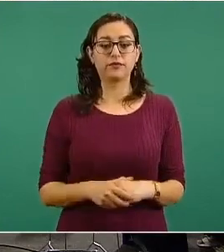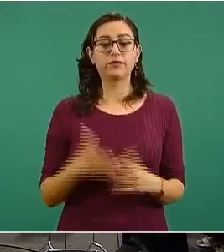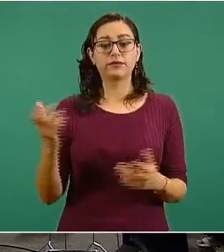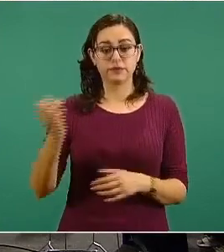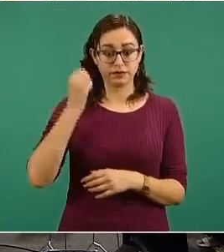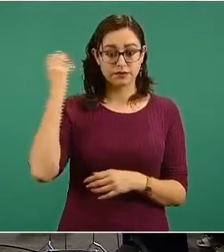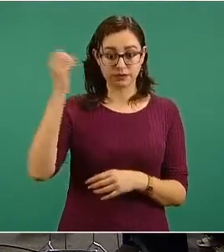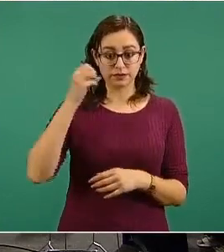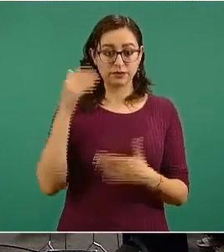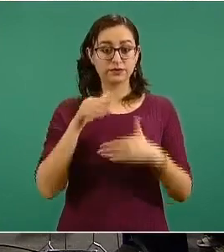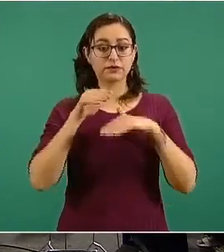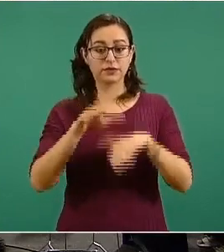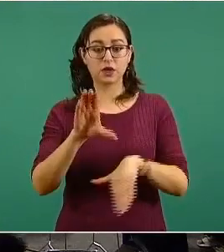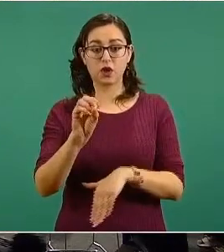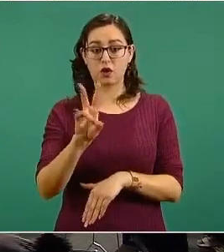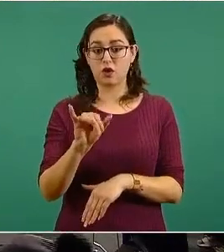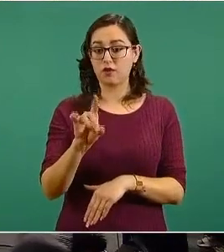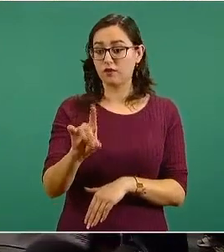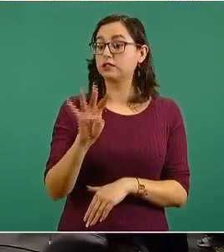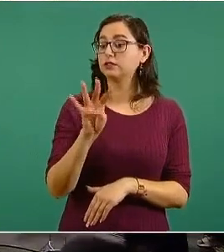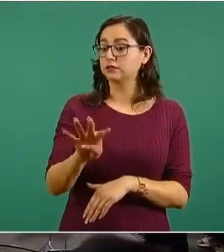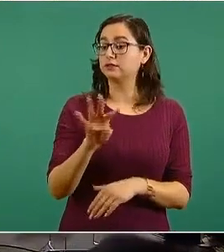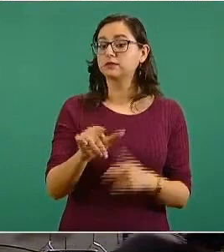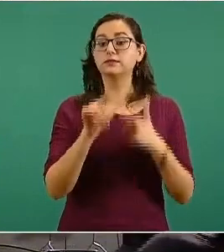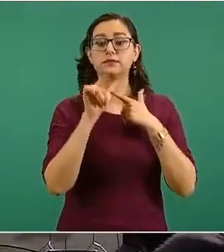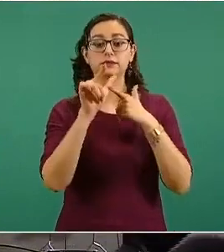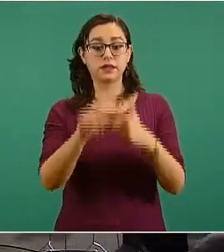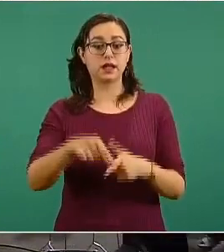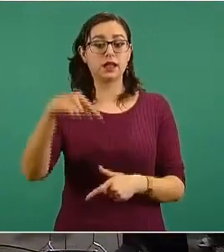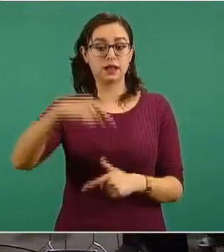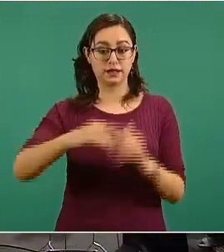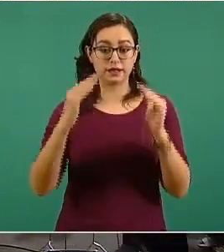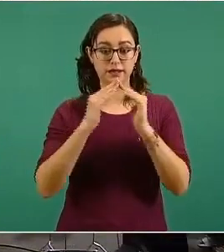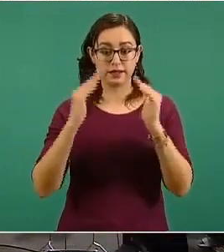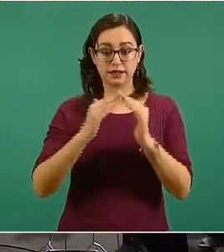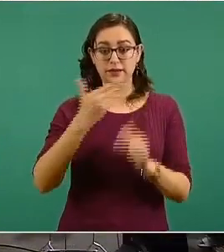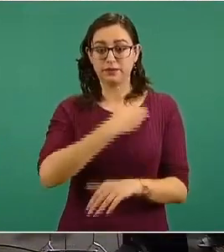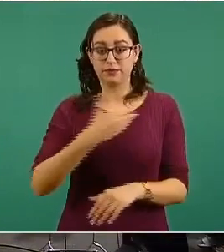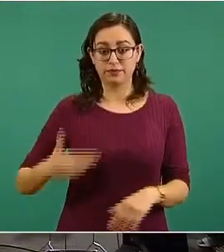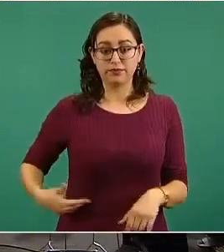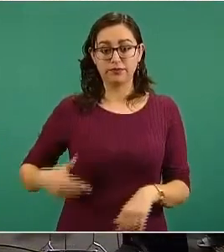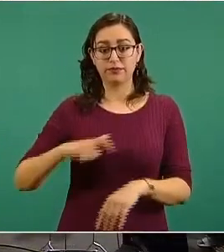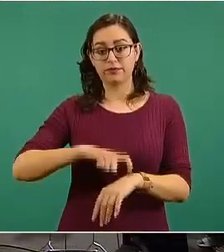diaria sobre COVID-19 en el Palacio Nacional de México. Son las